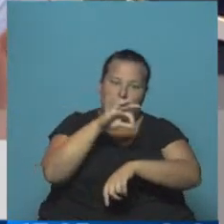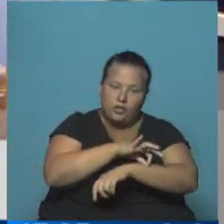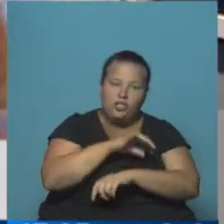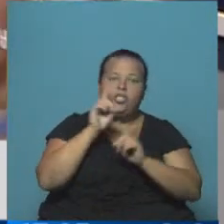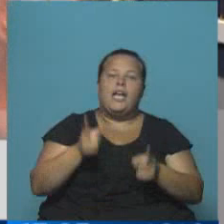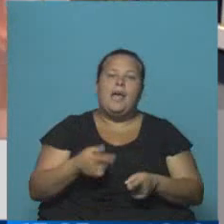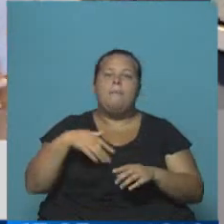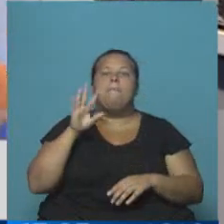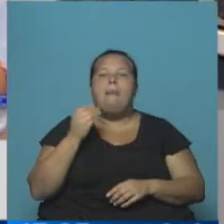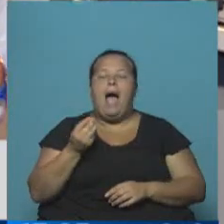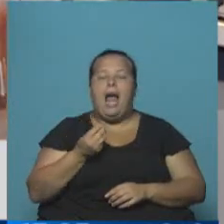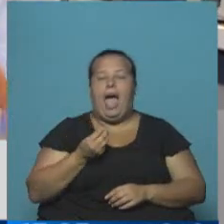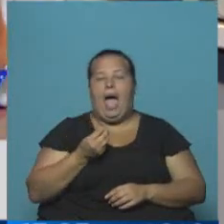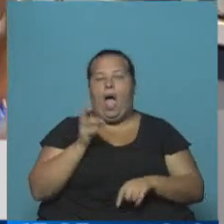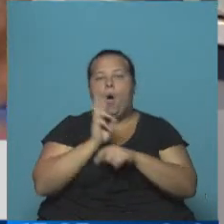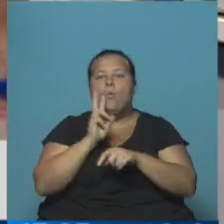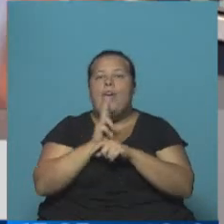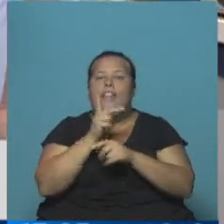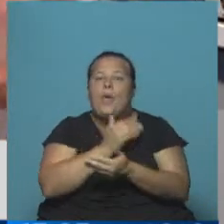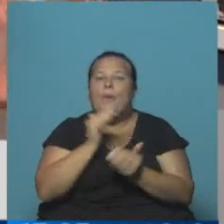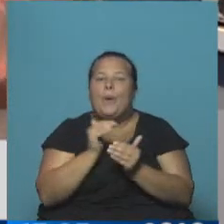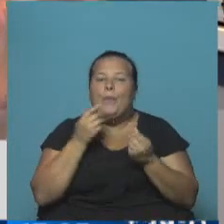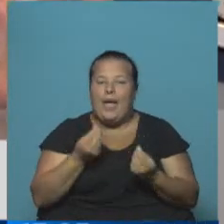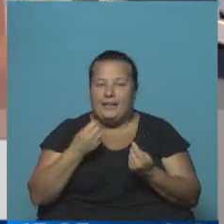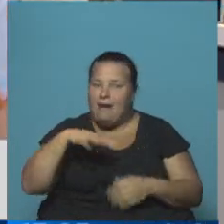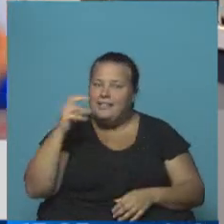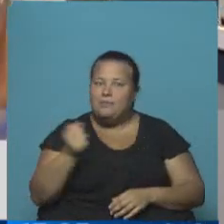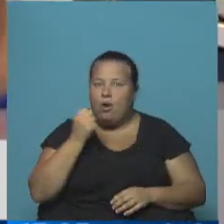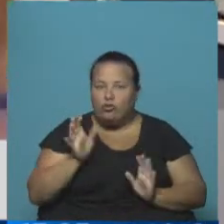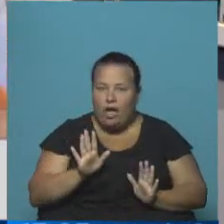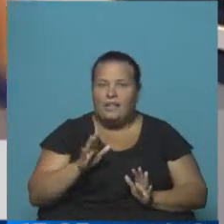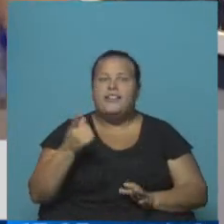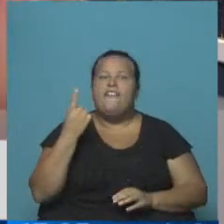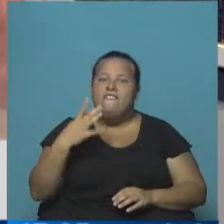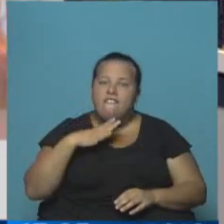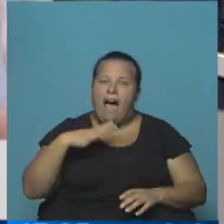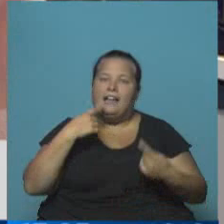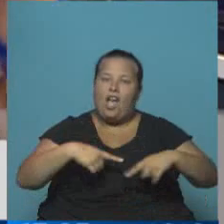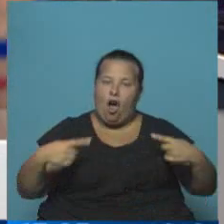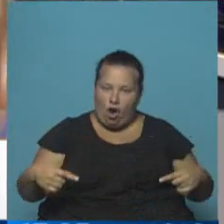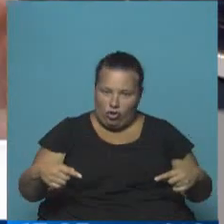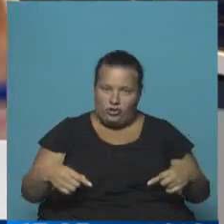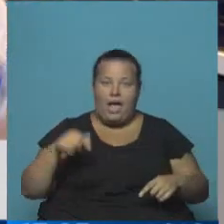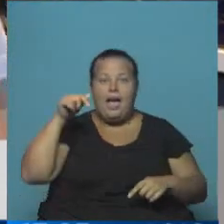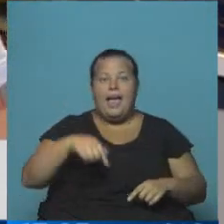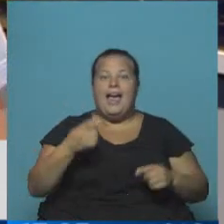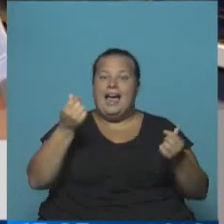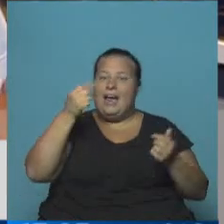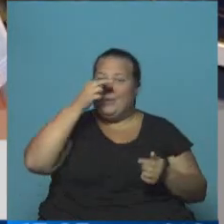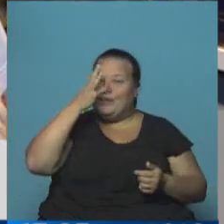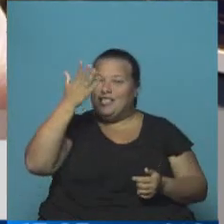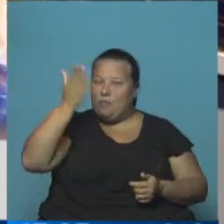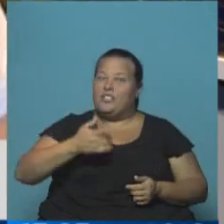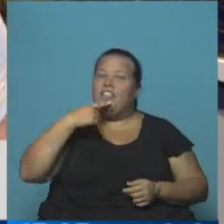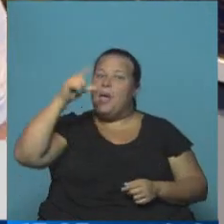principalmente para lo que son la protección de los bebés fundamentalmente están faltando productos y esta baja del